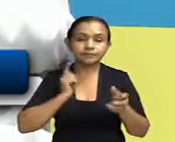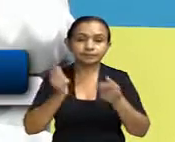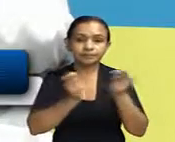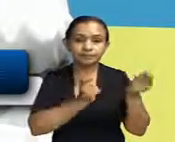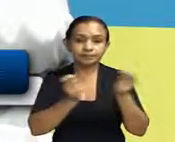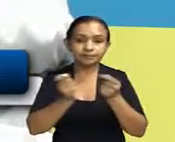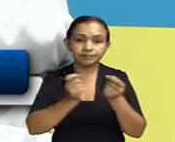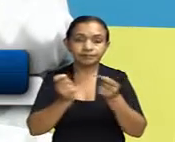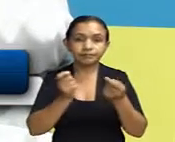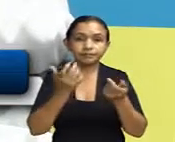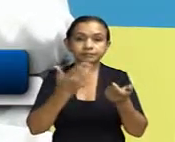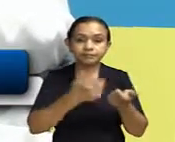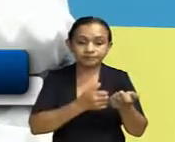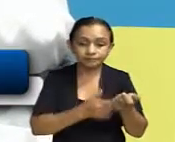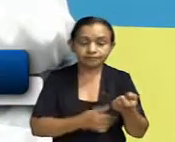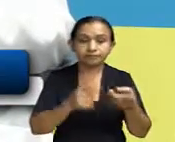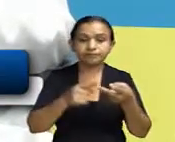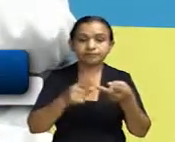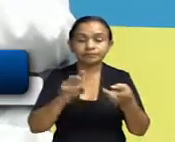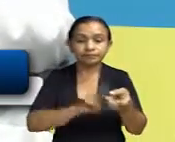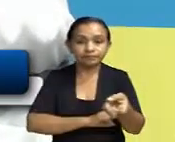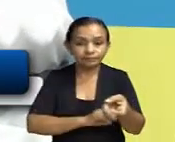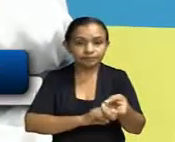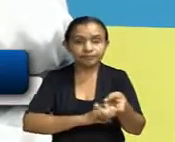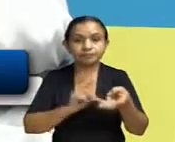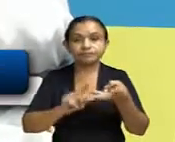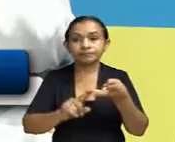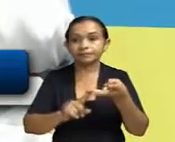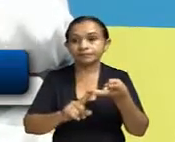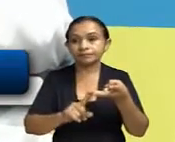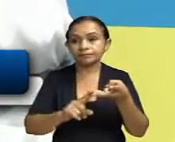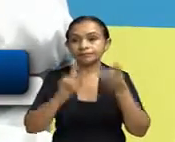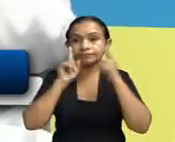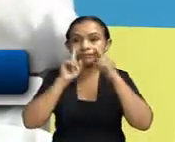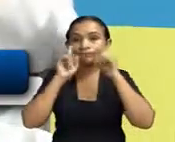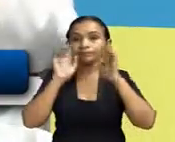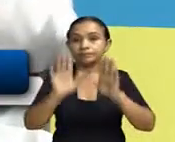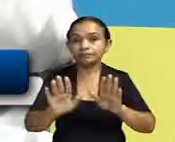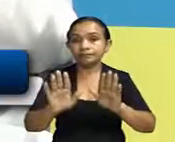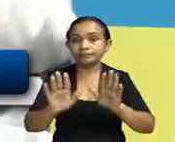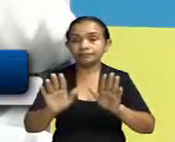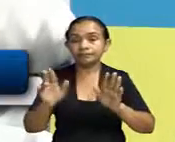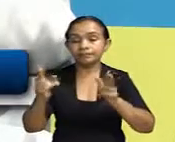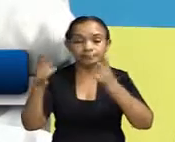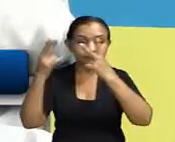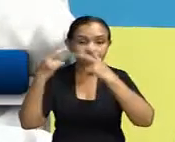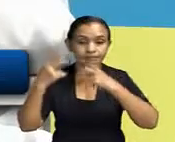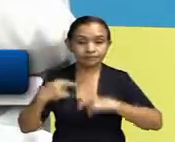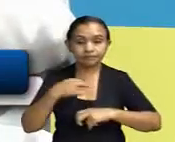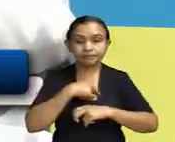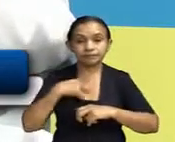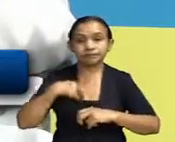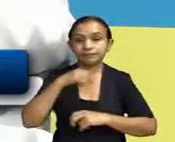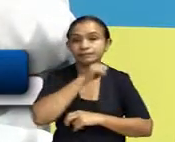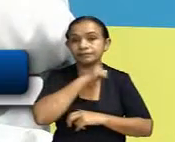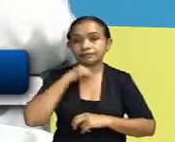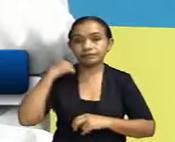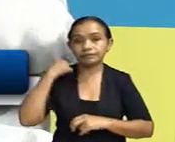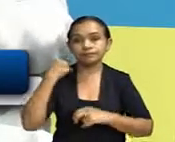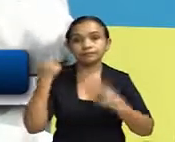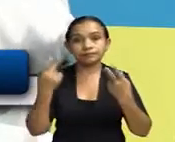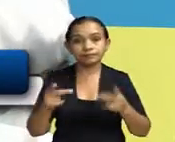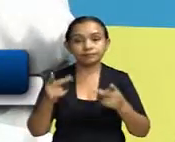una presión arterial, mantener un control de la diabetes. No hay cultura aquí de prevención, de hacerse un chequeo de exámenes de laboratorio como glucosa,